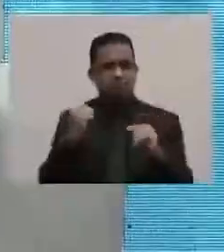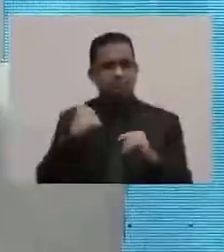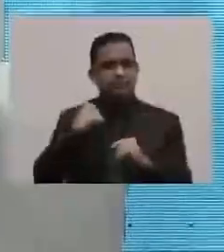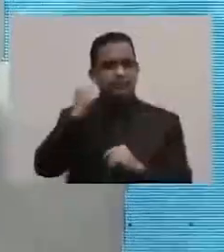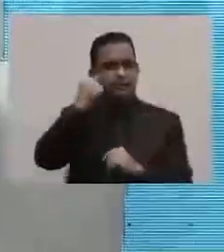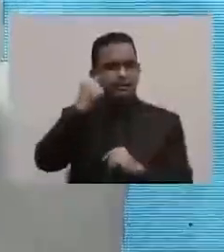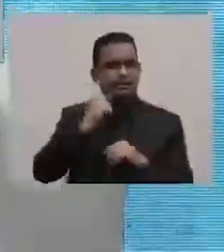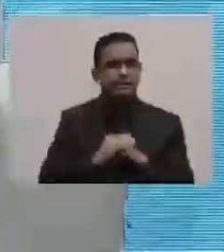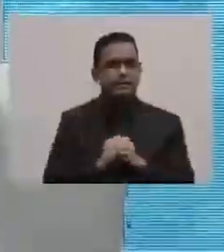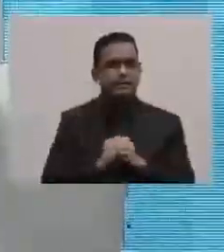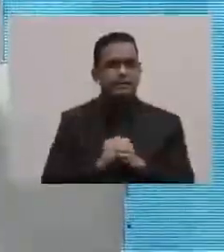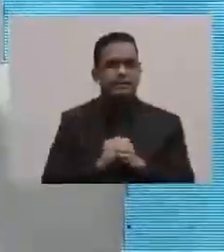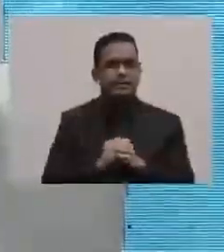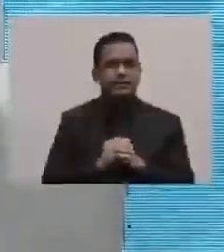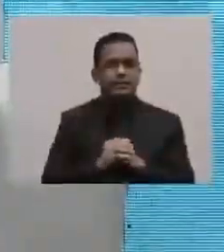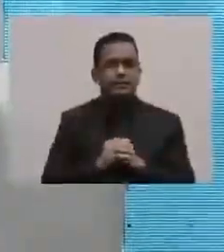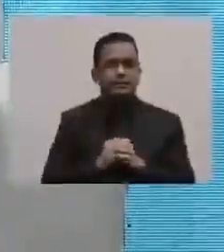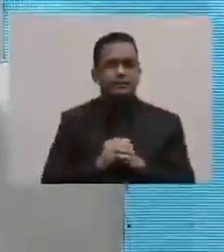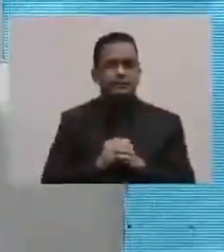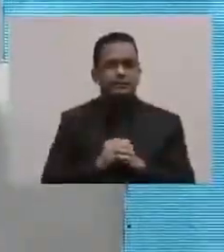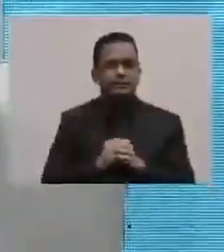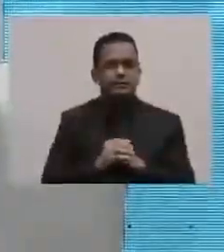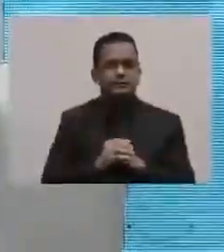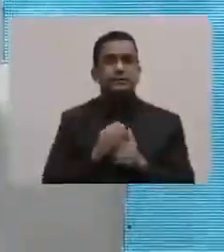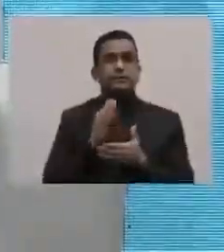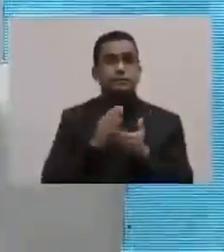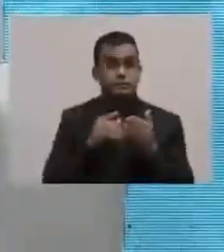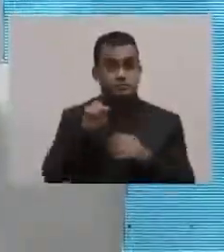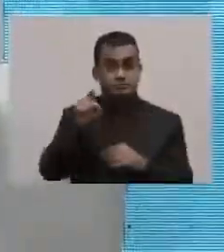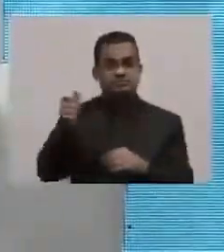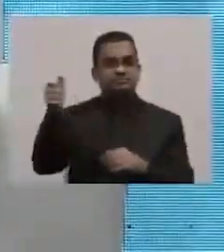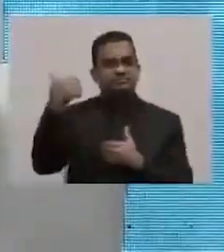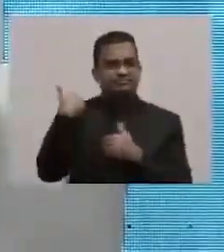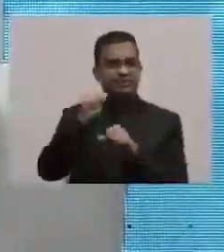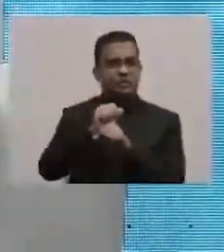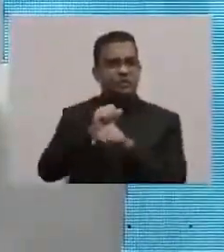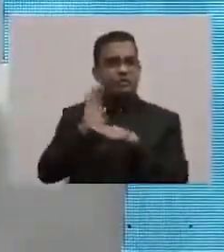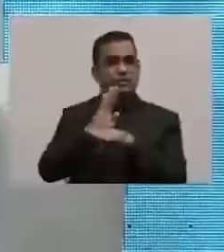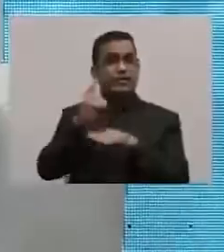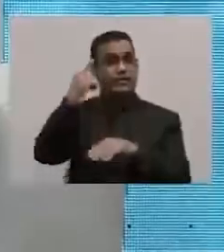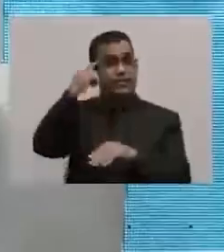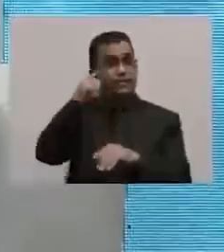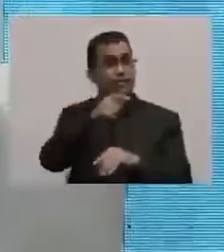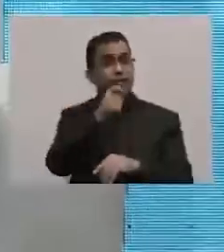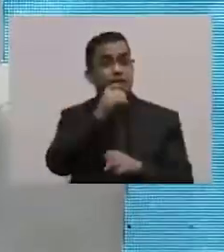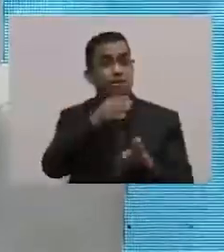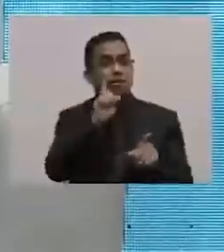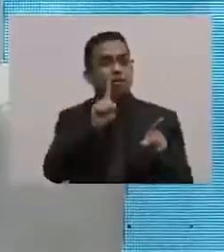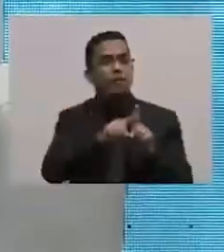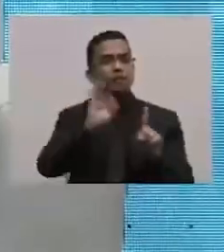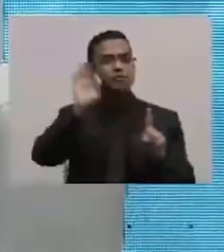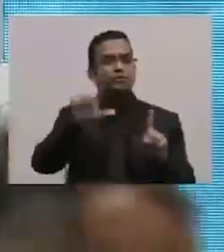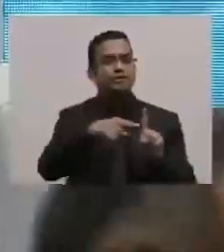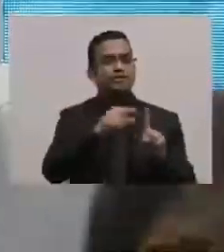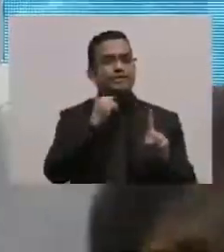pensado, y lo digo, decía que hay funcionarios que creen que los periodistas son sacerdotes. Entonces, cuando usted termina una entrevista, yo